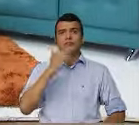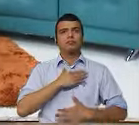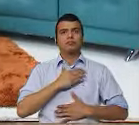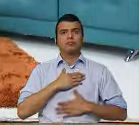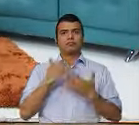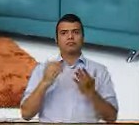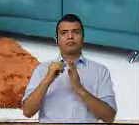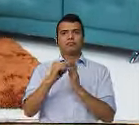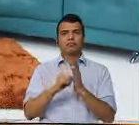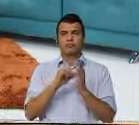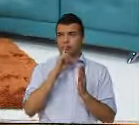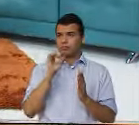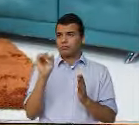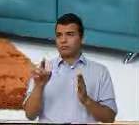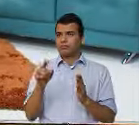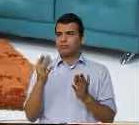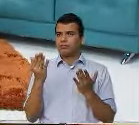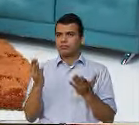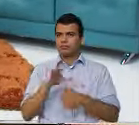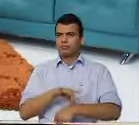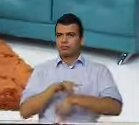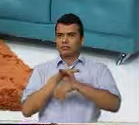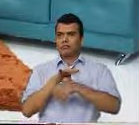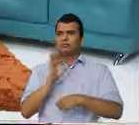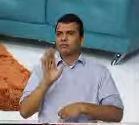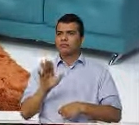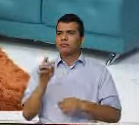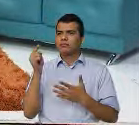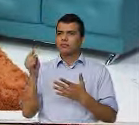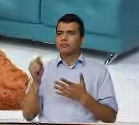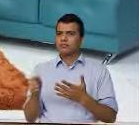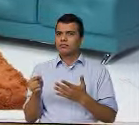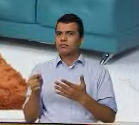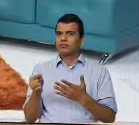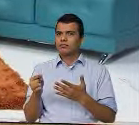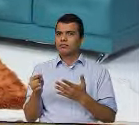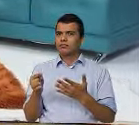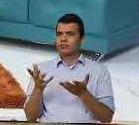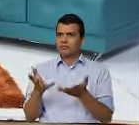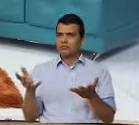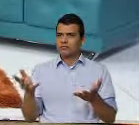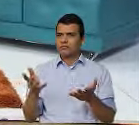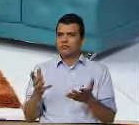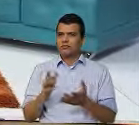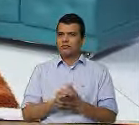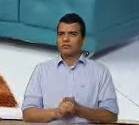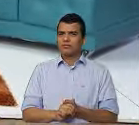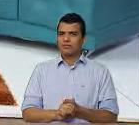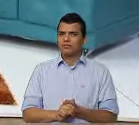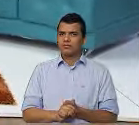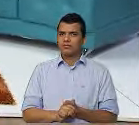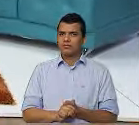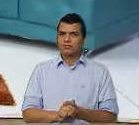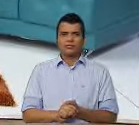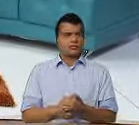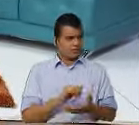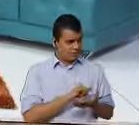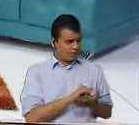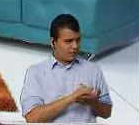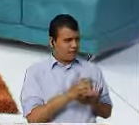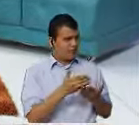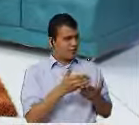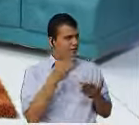programa. Quisiera preguntarle a la doctora que si los productos naturales sirven. Ah, bueno, esa es la misma de